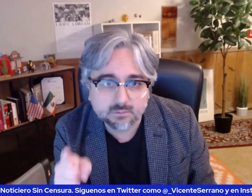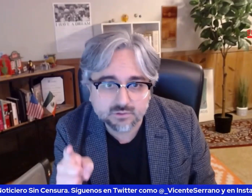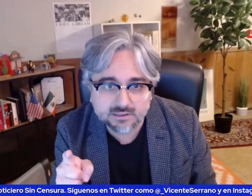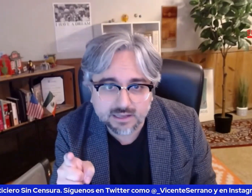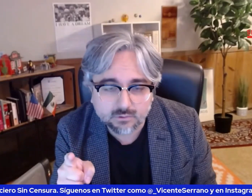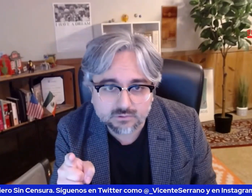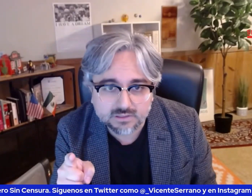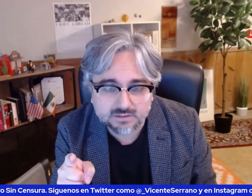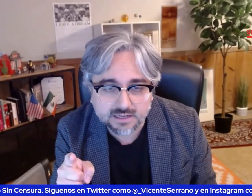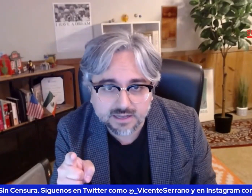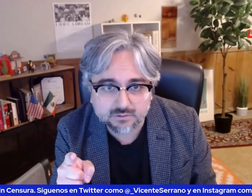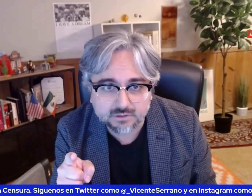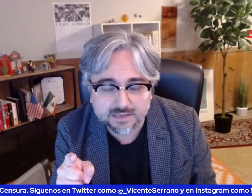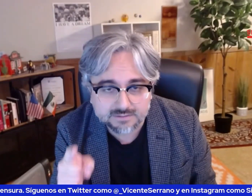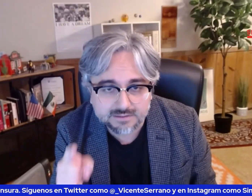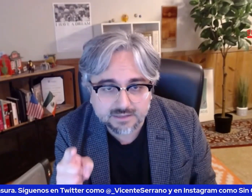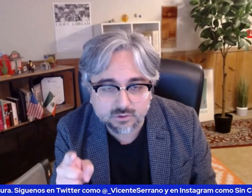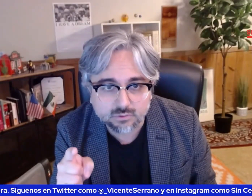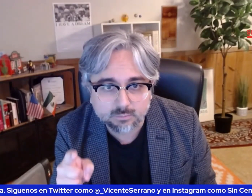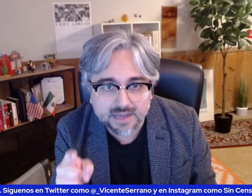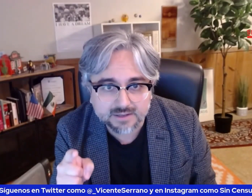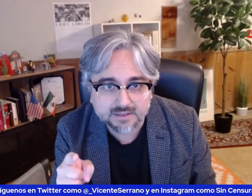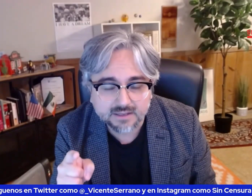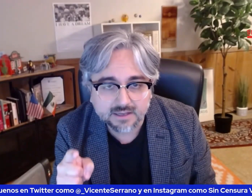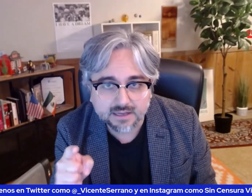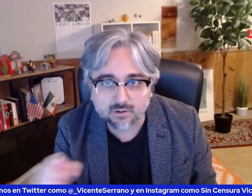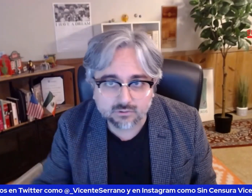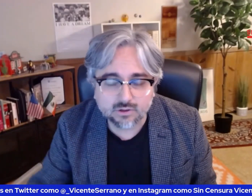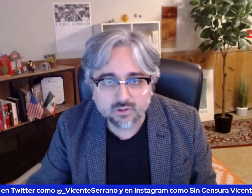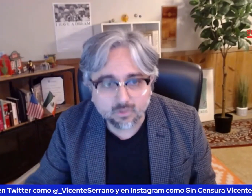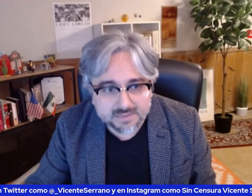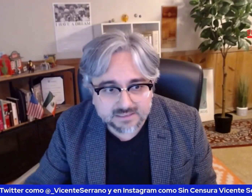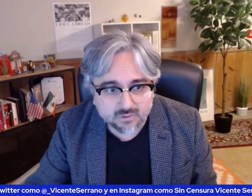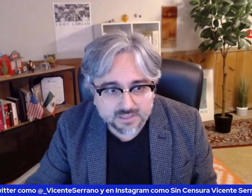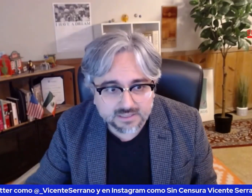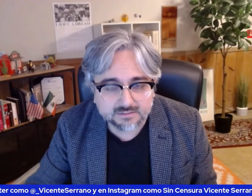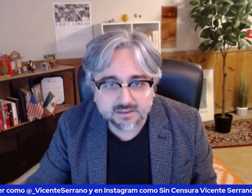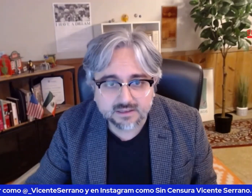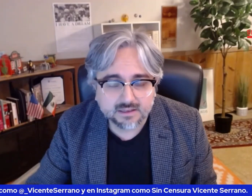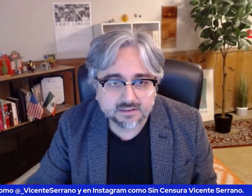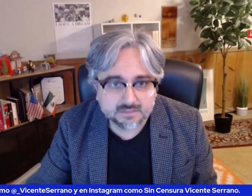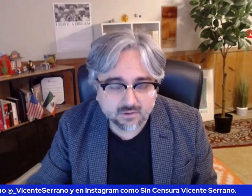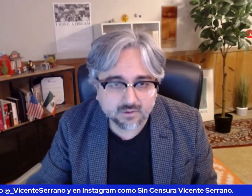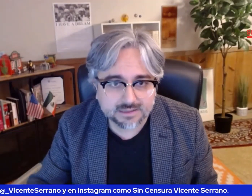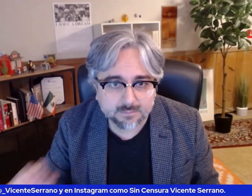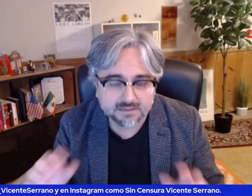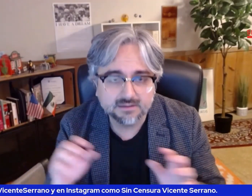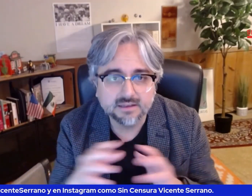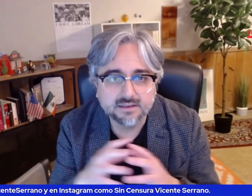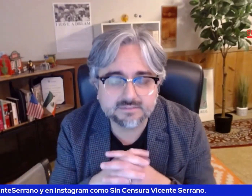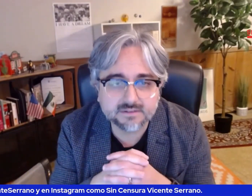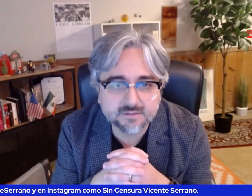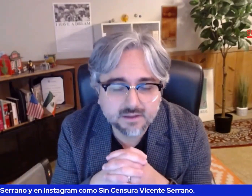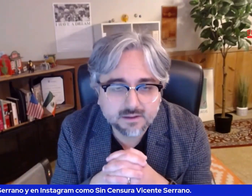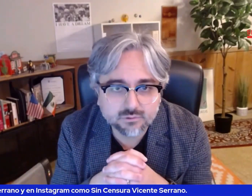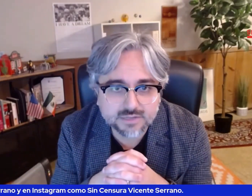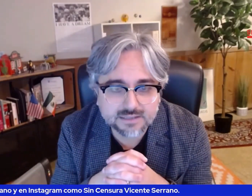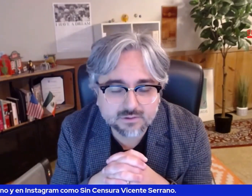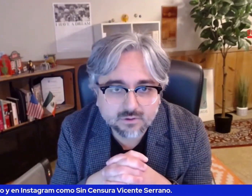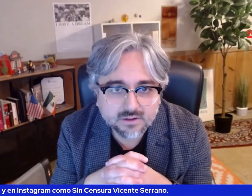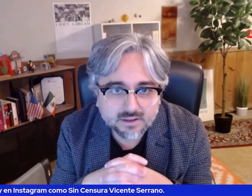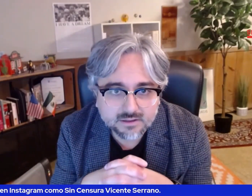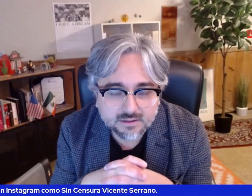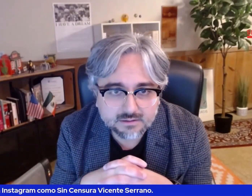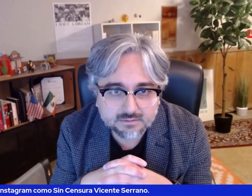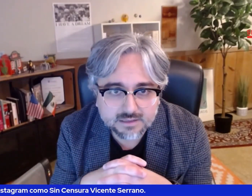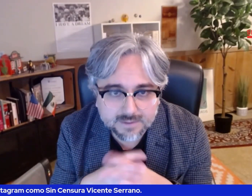solamente busques la justicia en el caso del asesinato de tu padre, Carlos Domínguez Rodríguez, sino que también estés